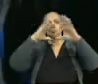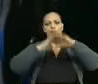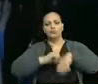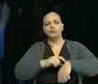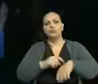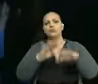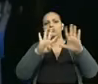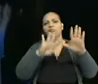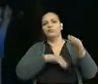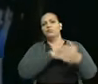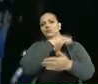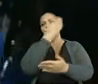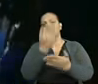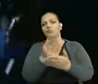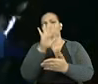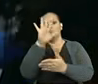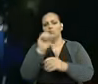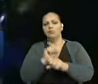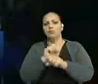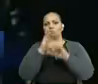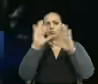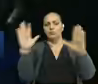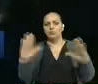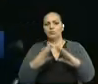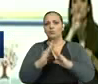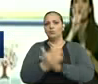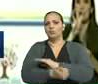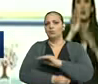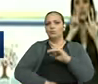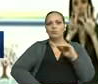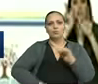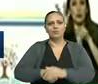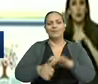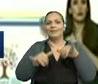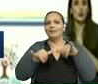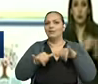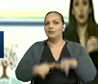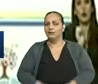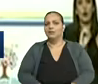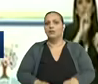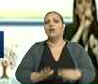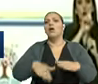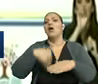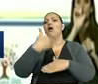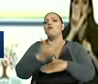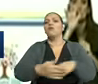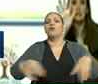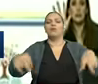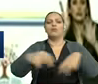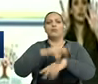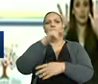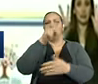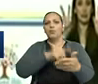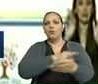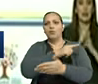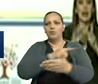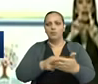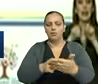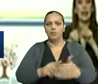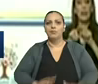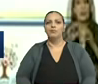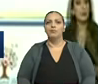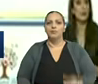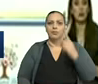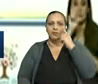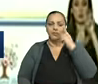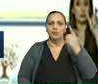Además, se amplían los días para la circulación vehicular. Según el número de la placa, circularán la mitad de la semana unos vehículos, la mitad